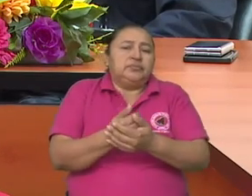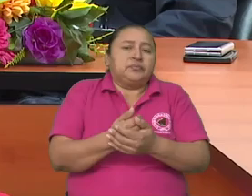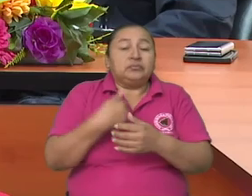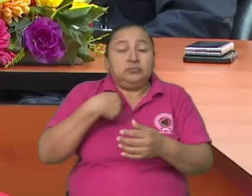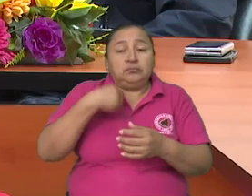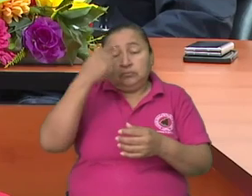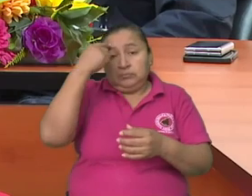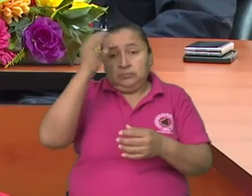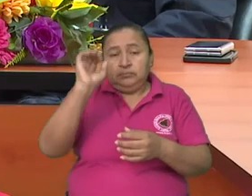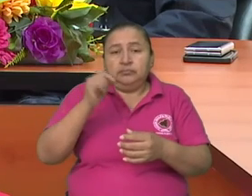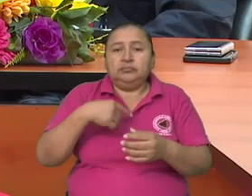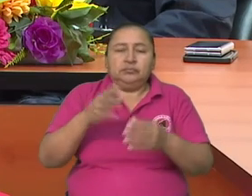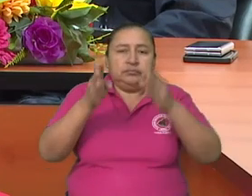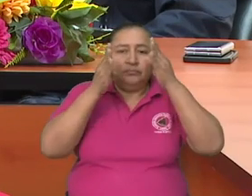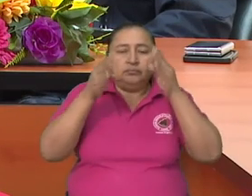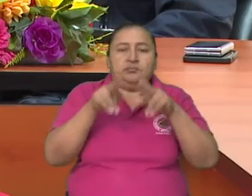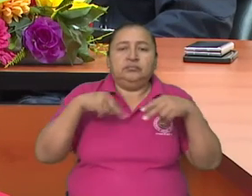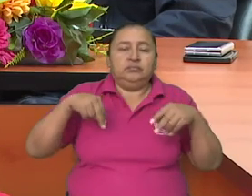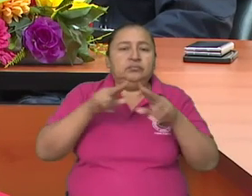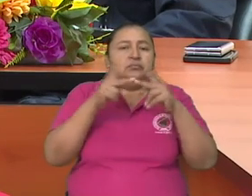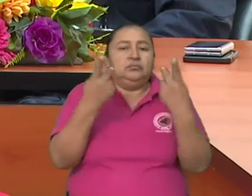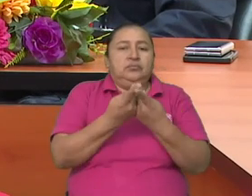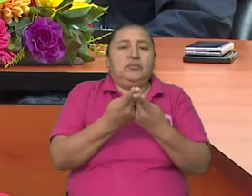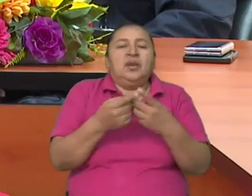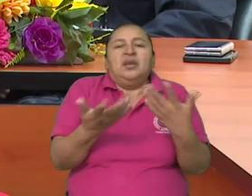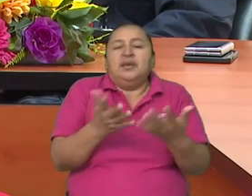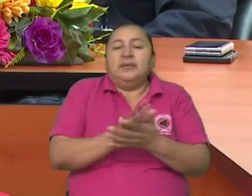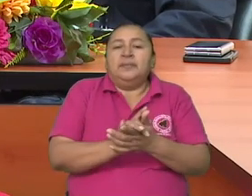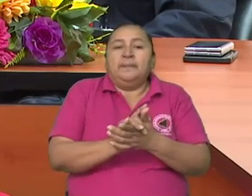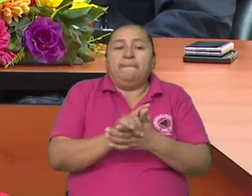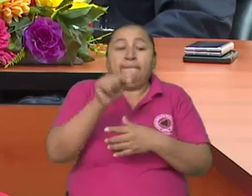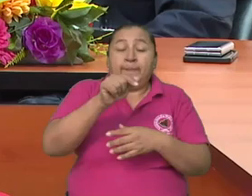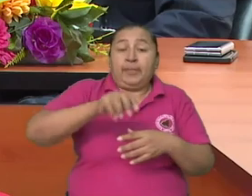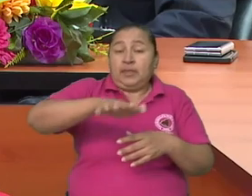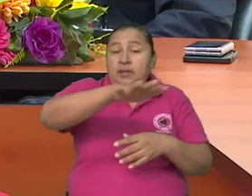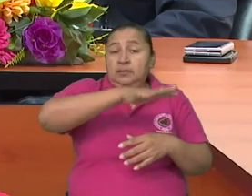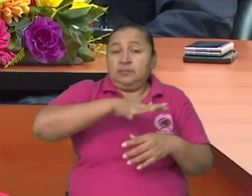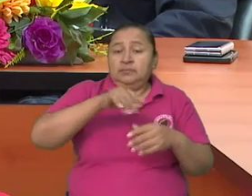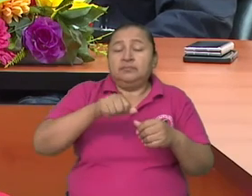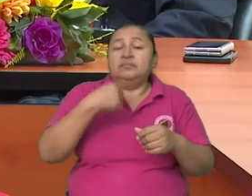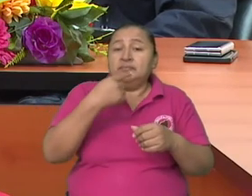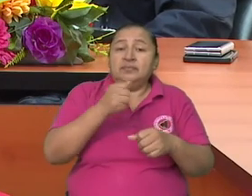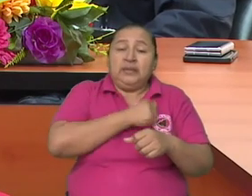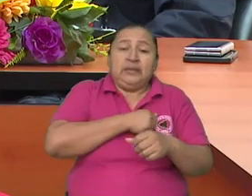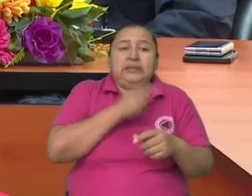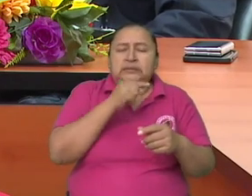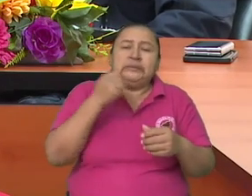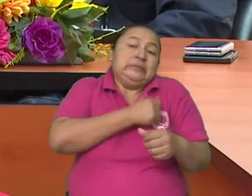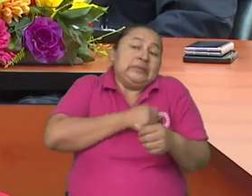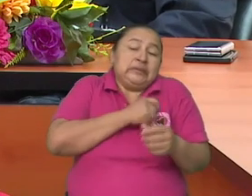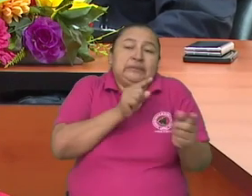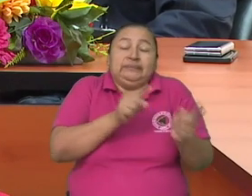yo que capta bastante la atención de nuestro pueblo, y es precisamente la creación de estos espacios. Y perdóneme que pasemos de un tema a otro